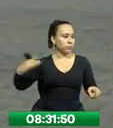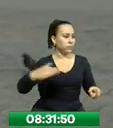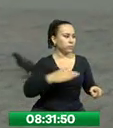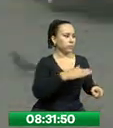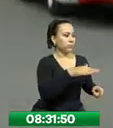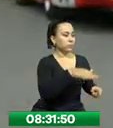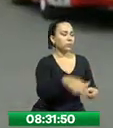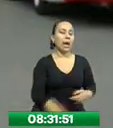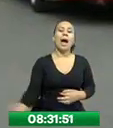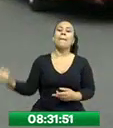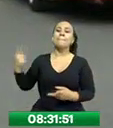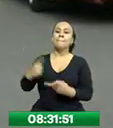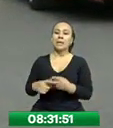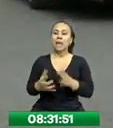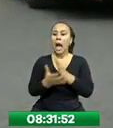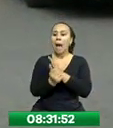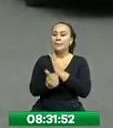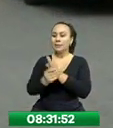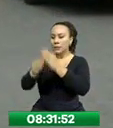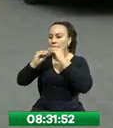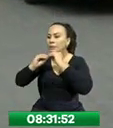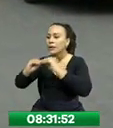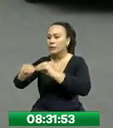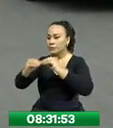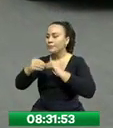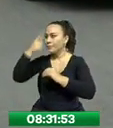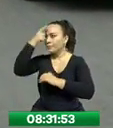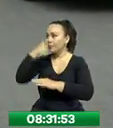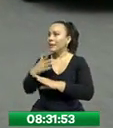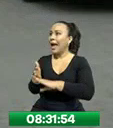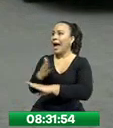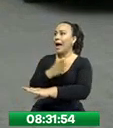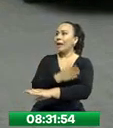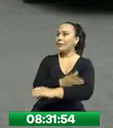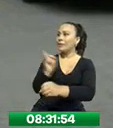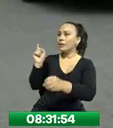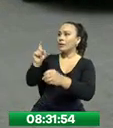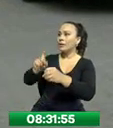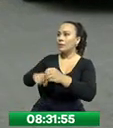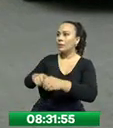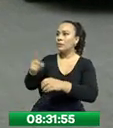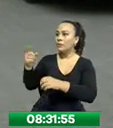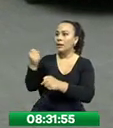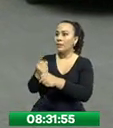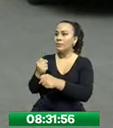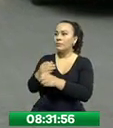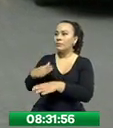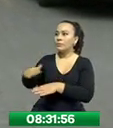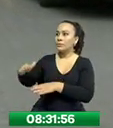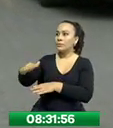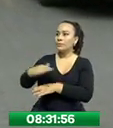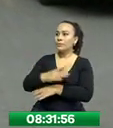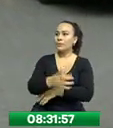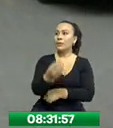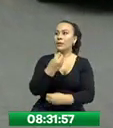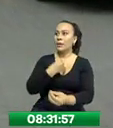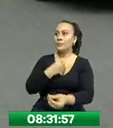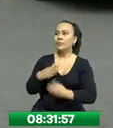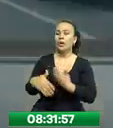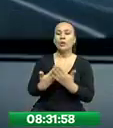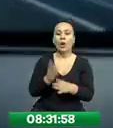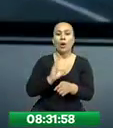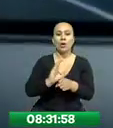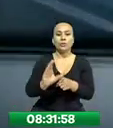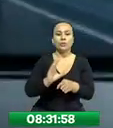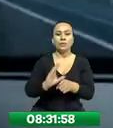una serie de capacitaciones para los conductores e incluso antes de que ellos cumplan con la frecuencia adjudicada, se les da las respectivas recomendaciones.